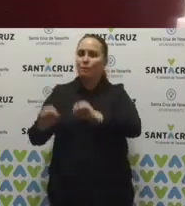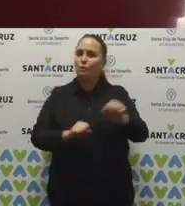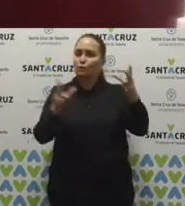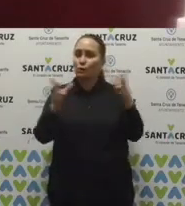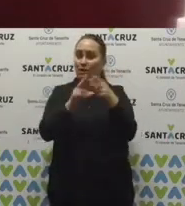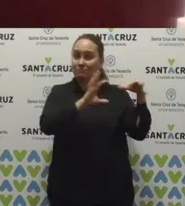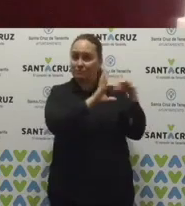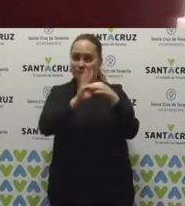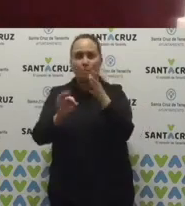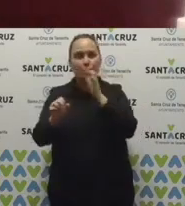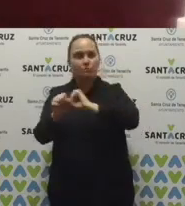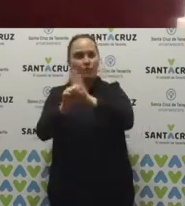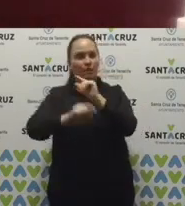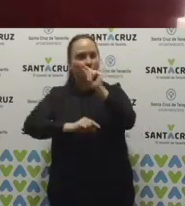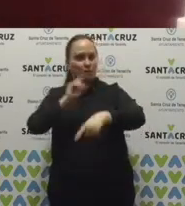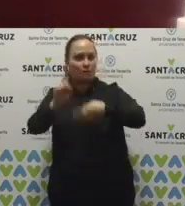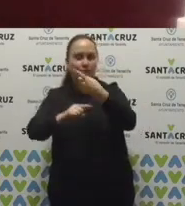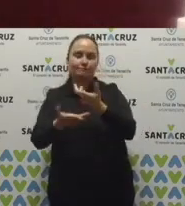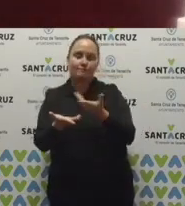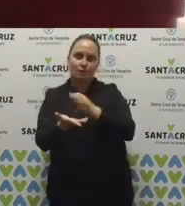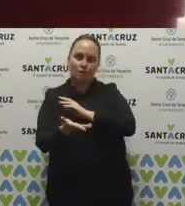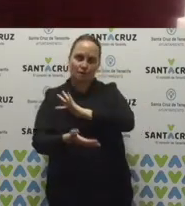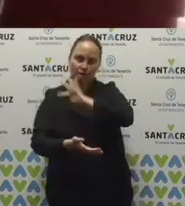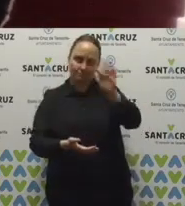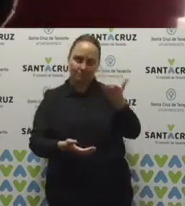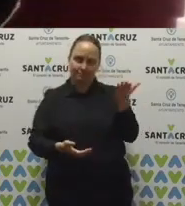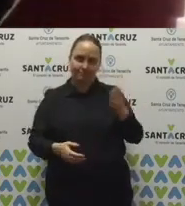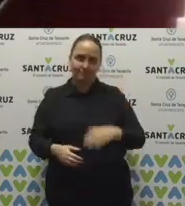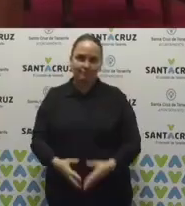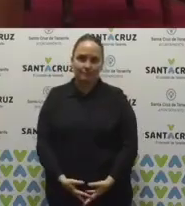19 doña rosario a quien está la palabra